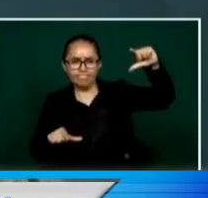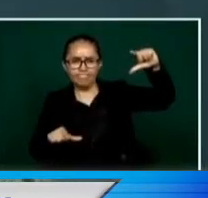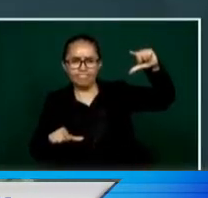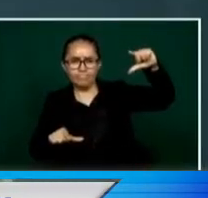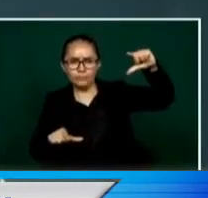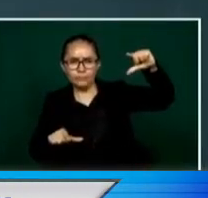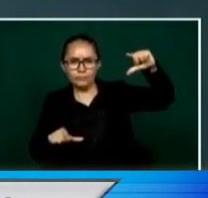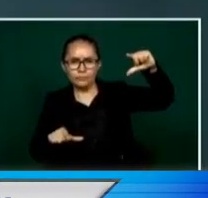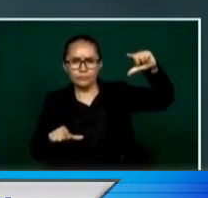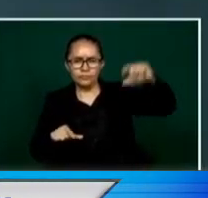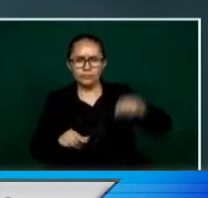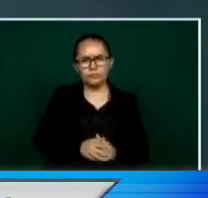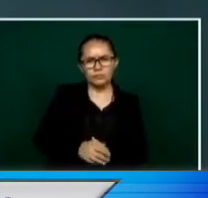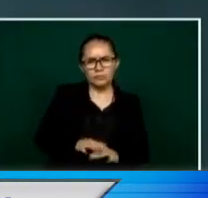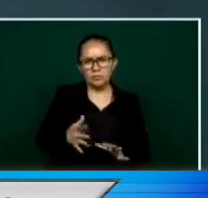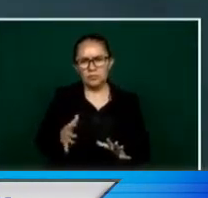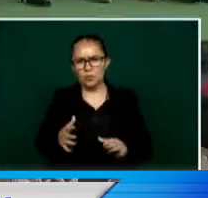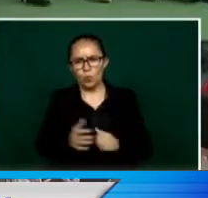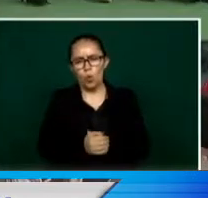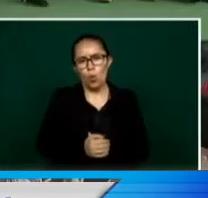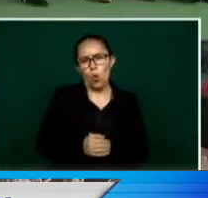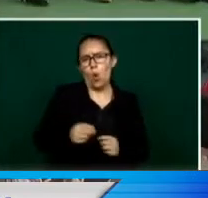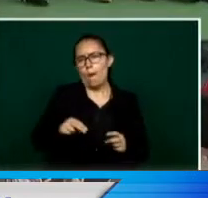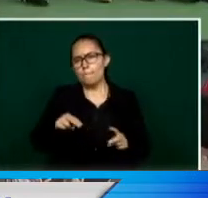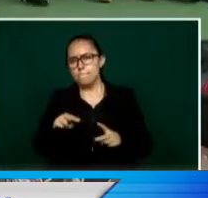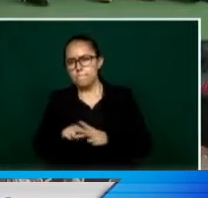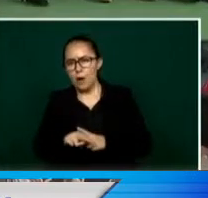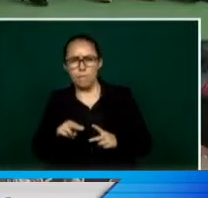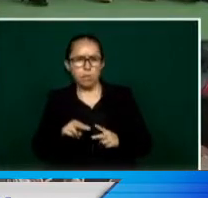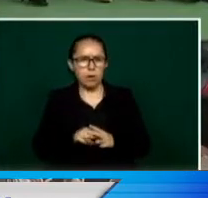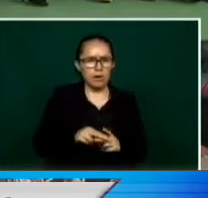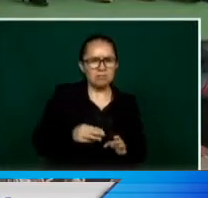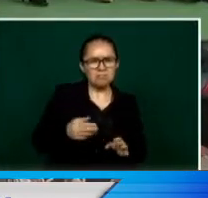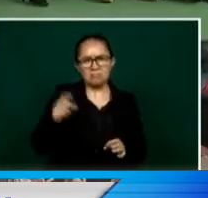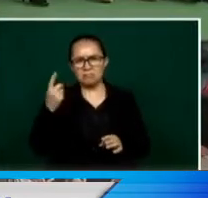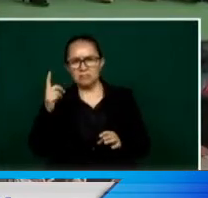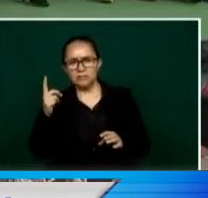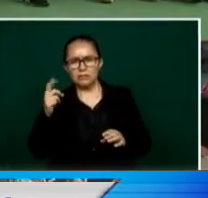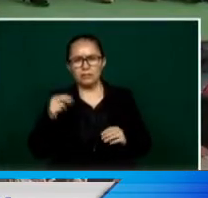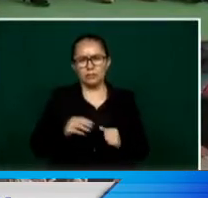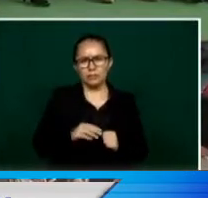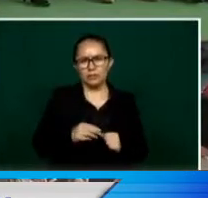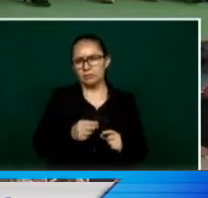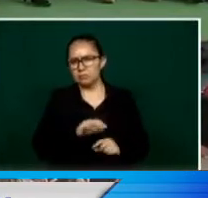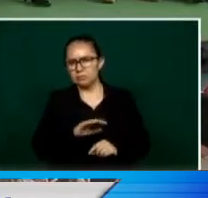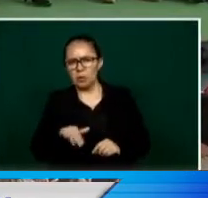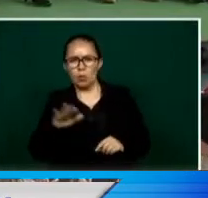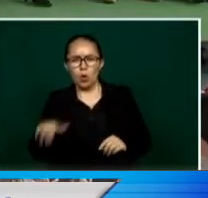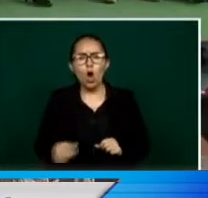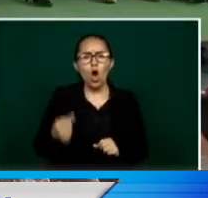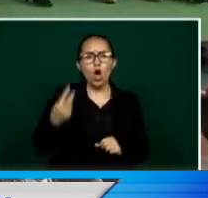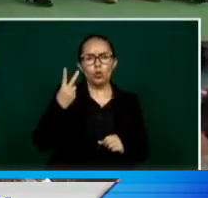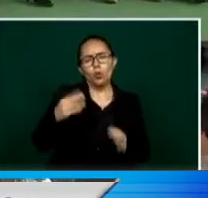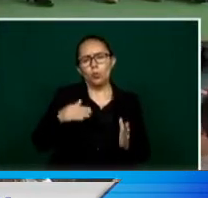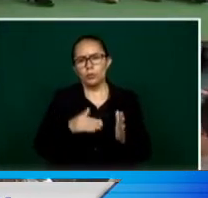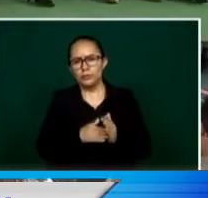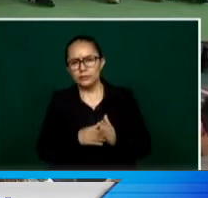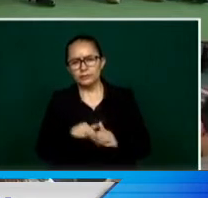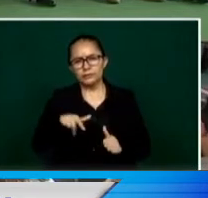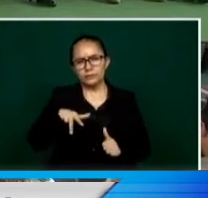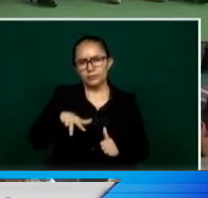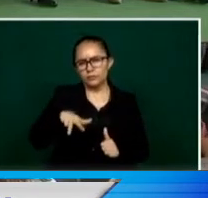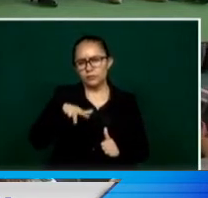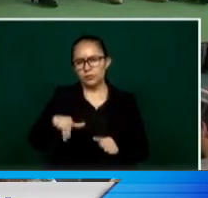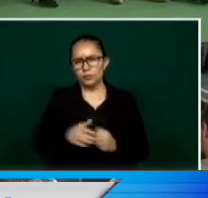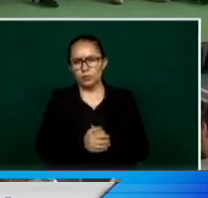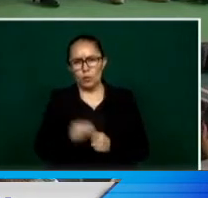estado. La incidencia delictiva ocupa el lugar 27 con 77 homicidios dolosos y ha disminuido un 9%. Se han realizado